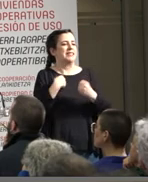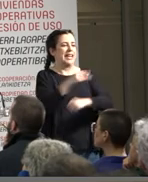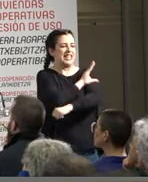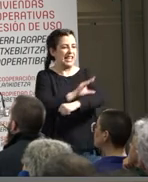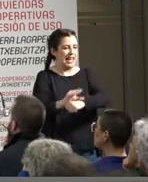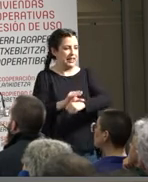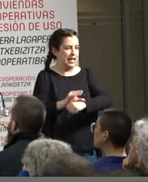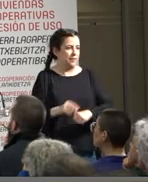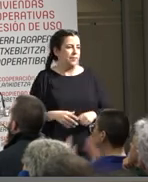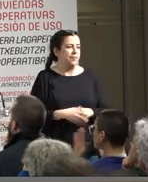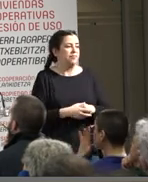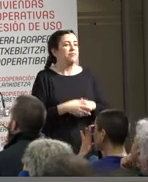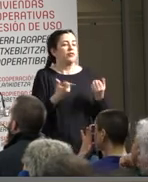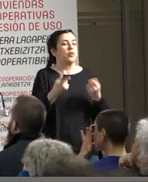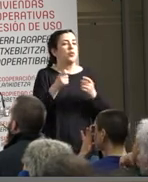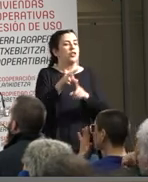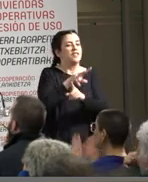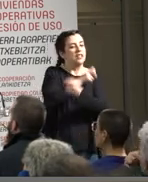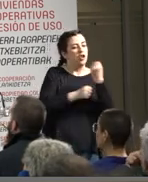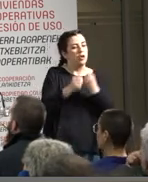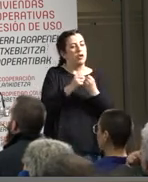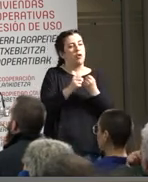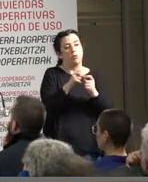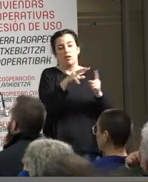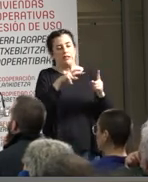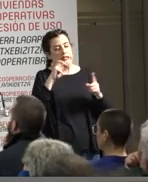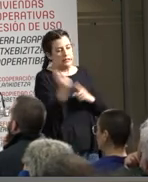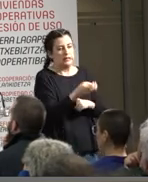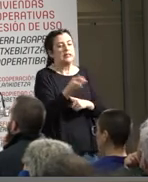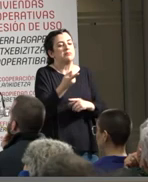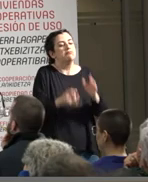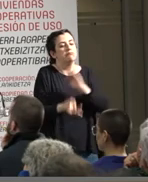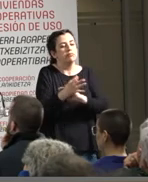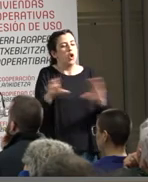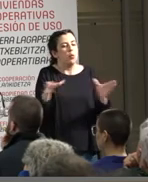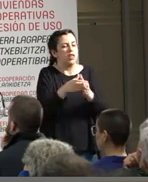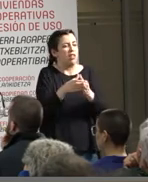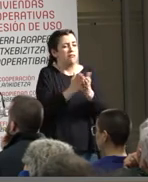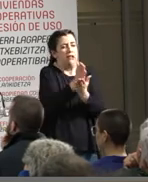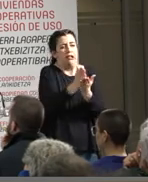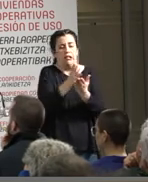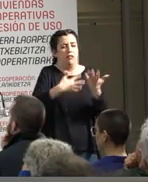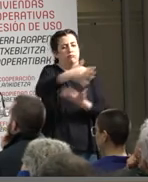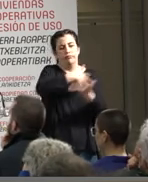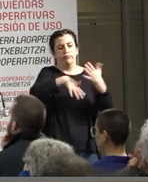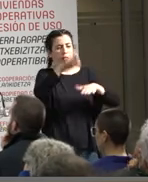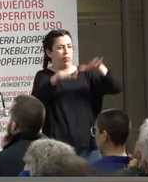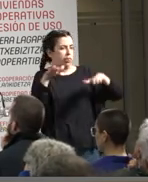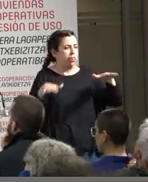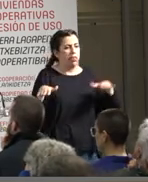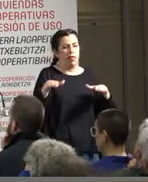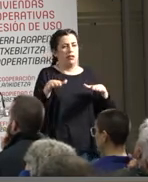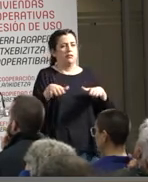de, tanto económicamente como en otros niveles, generar comunidades diversas, donde está la riqueza y donde está mucho